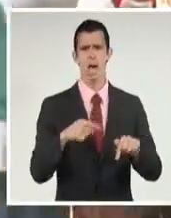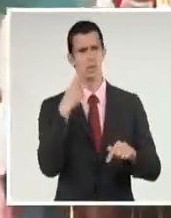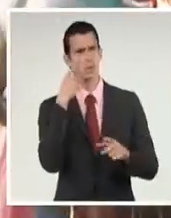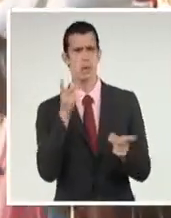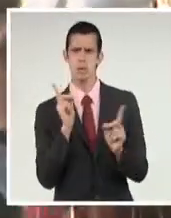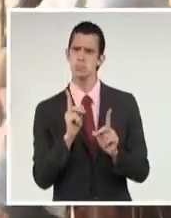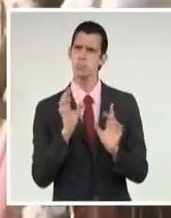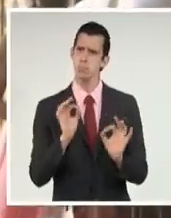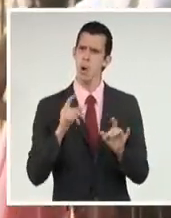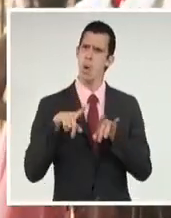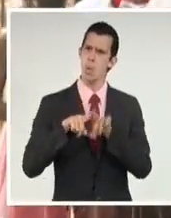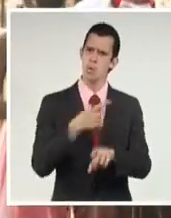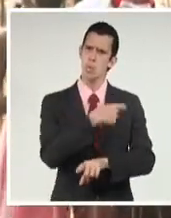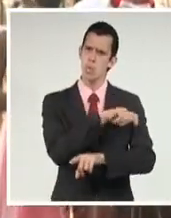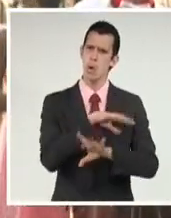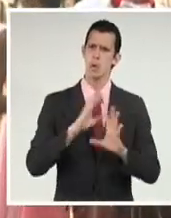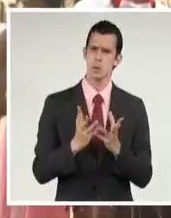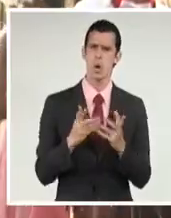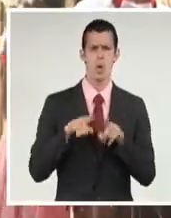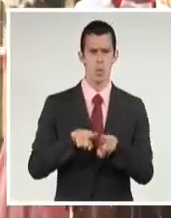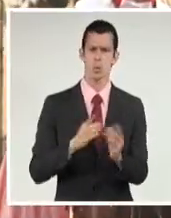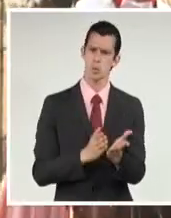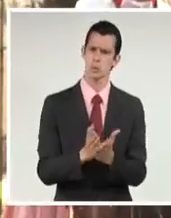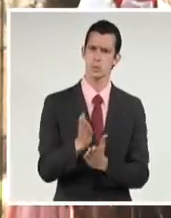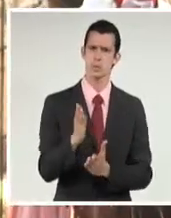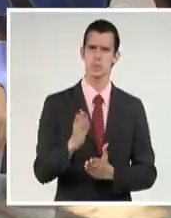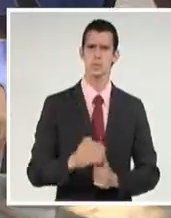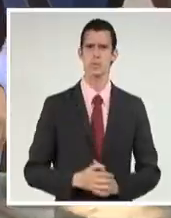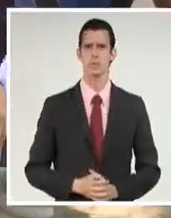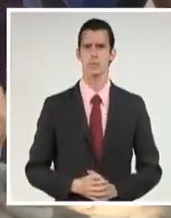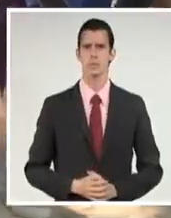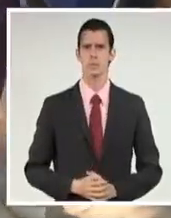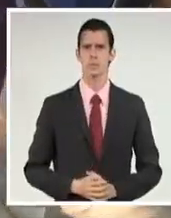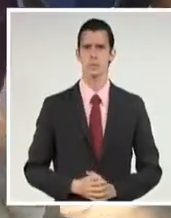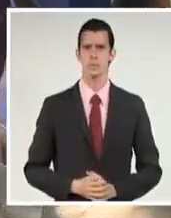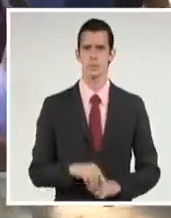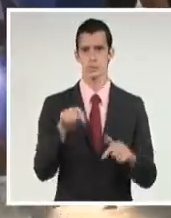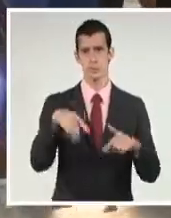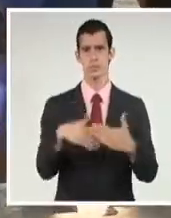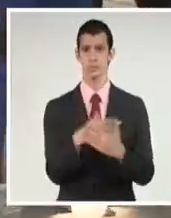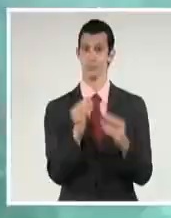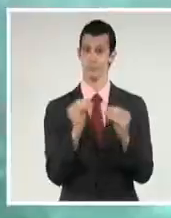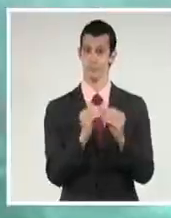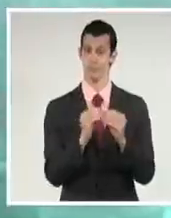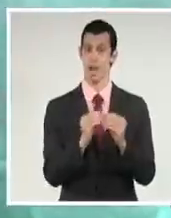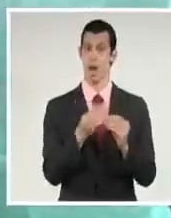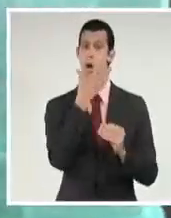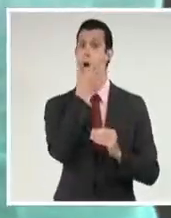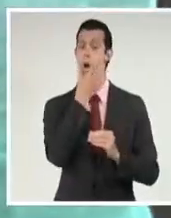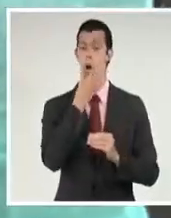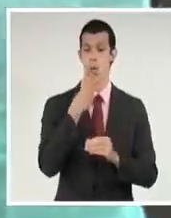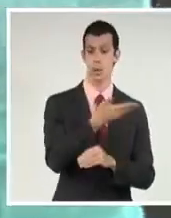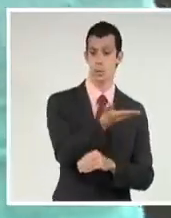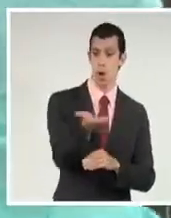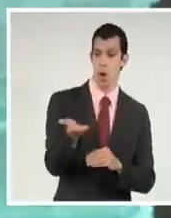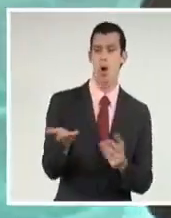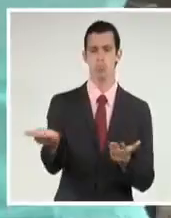estaremos. Una jornada en la que la juventud cubana convoca a todos, desde la paz y el respeto por las diferencias, a construir un